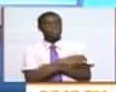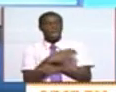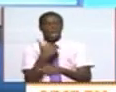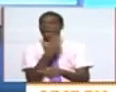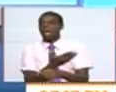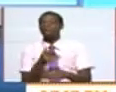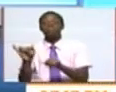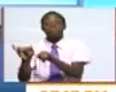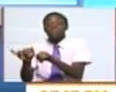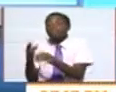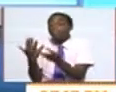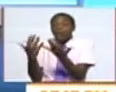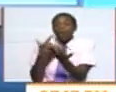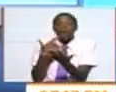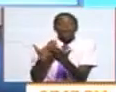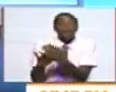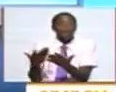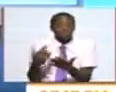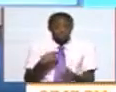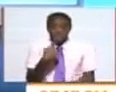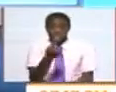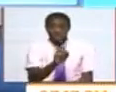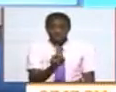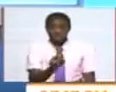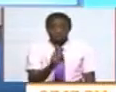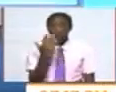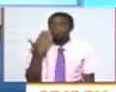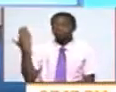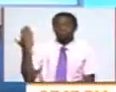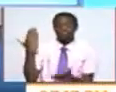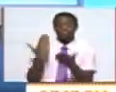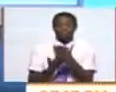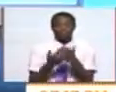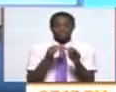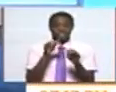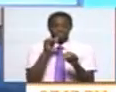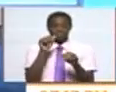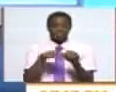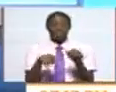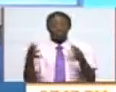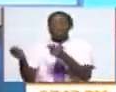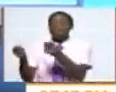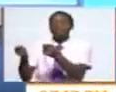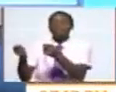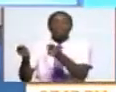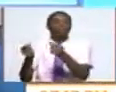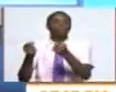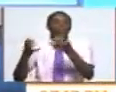No lo digo yo. Se les están escapando de las manos, ustedes lo saben.